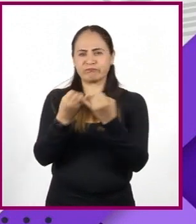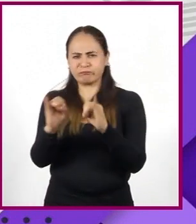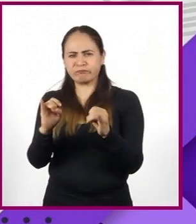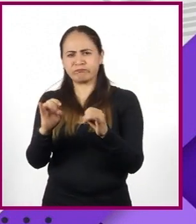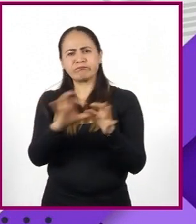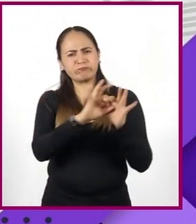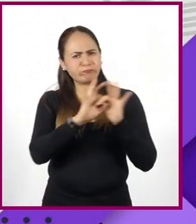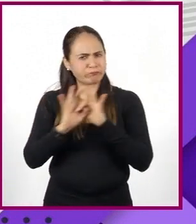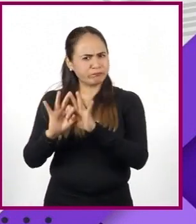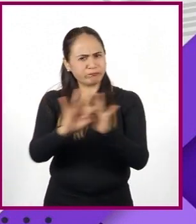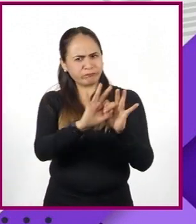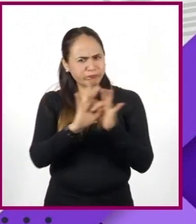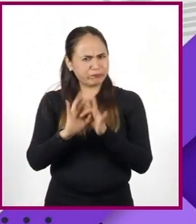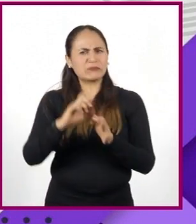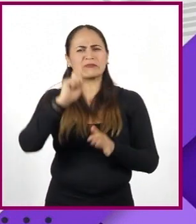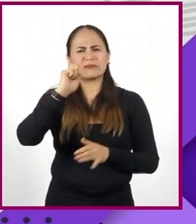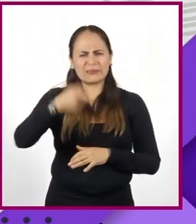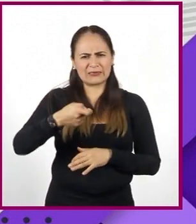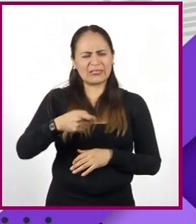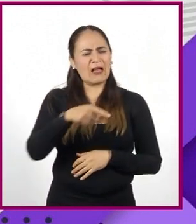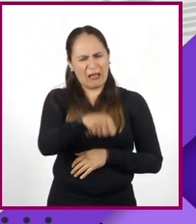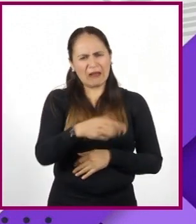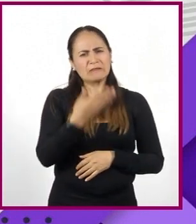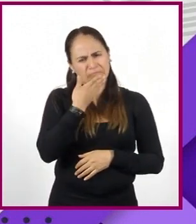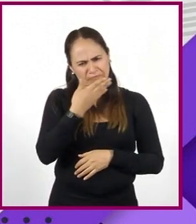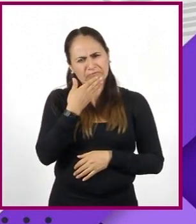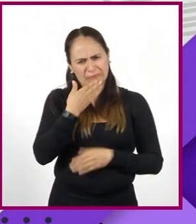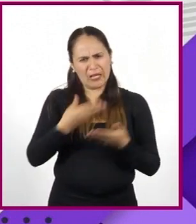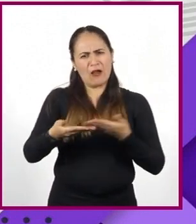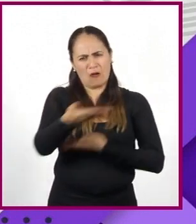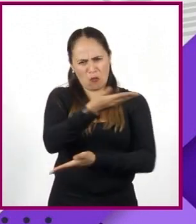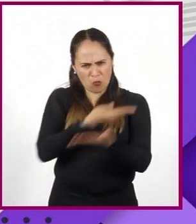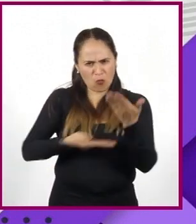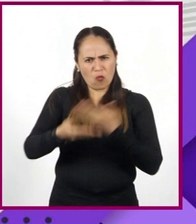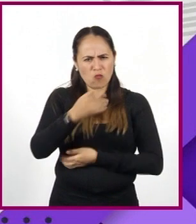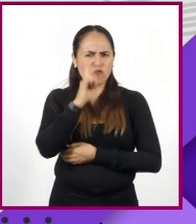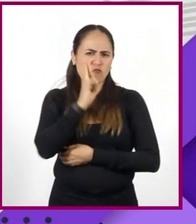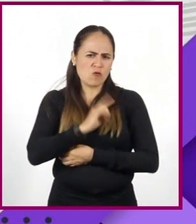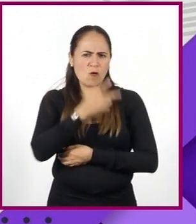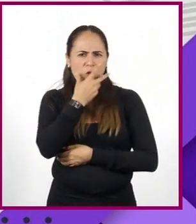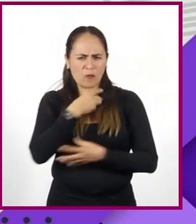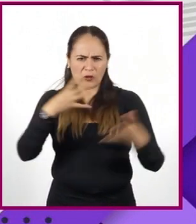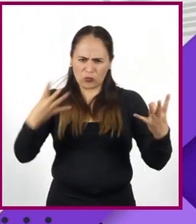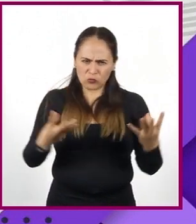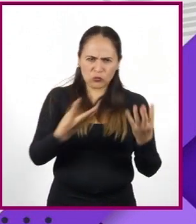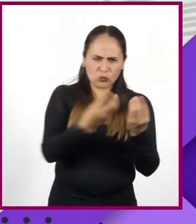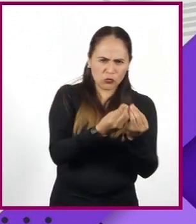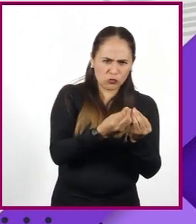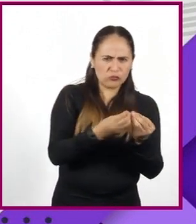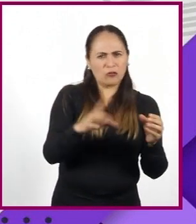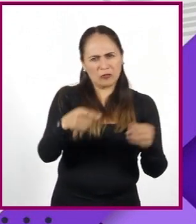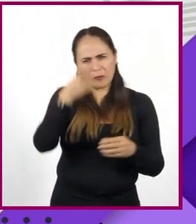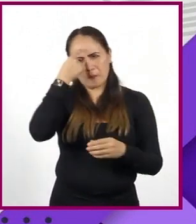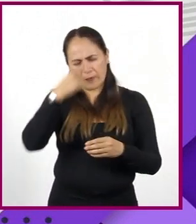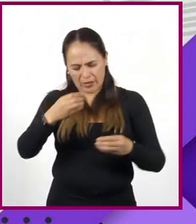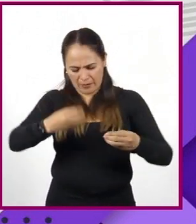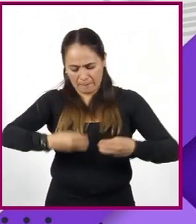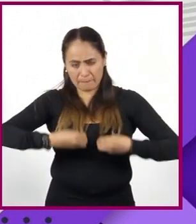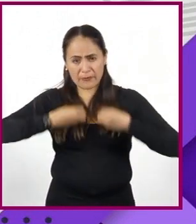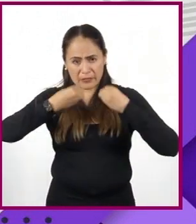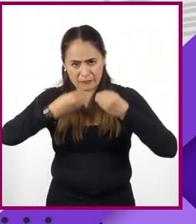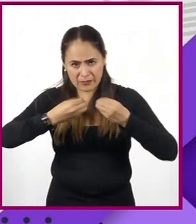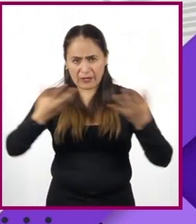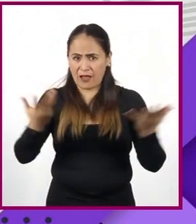decir, la necesidad intrínseca de relacionarnos y trabajar juntas y juntos, unas con otras, para sobrevivir y